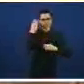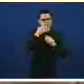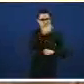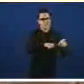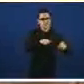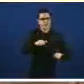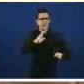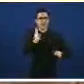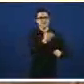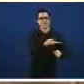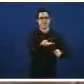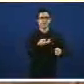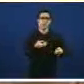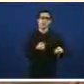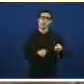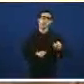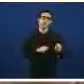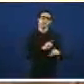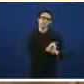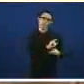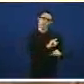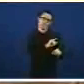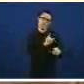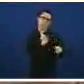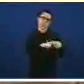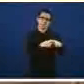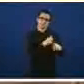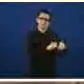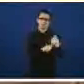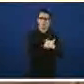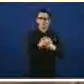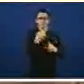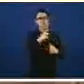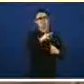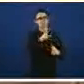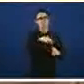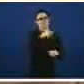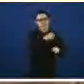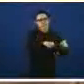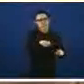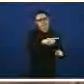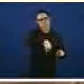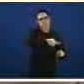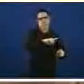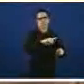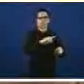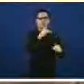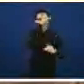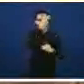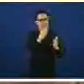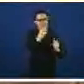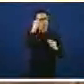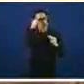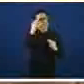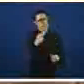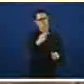afectadas pola fraude das preferentes Merecen máis consideración, respeto e atención Que os estiretivos das caixas Que os que